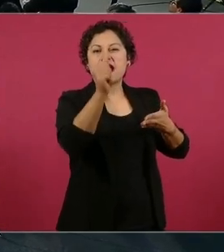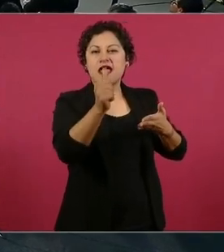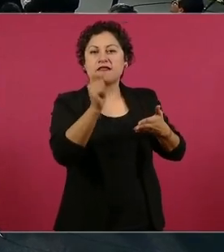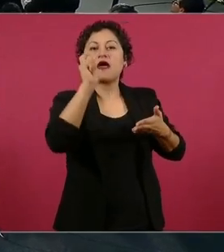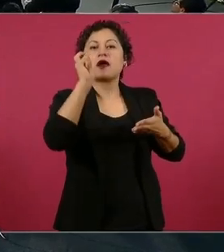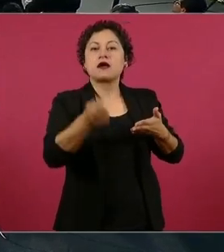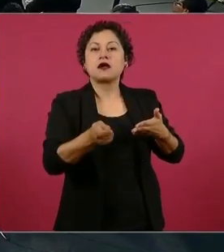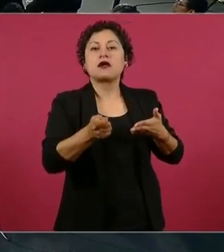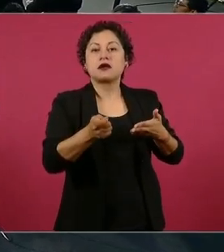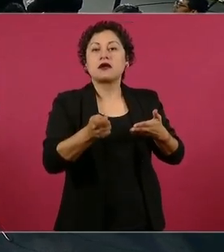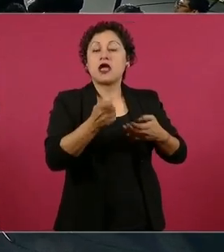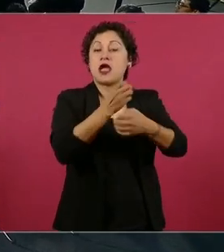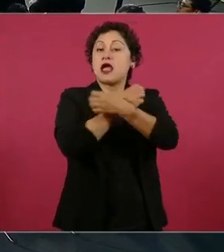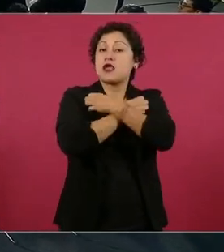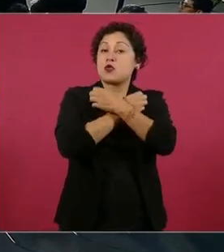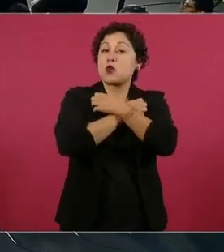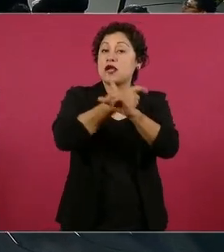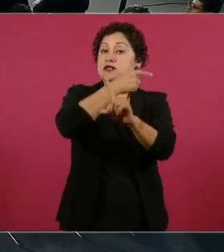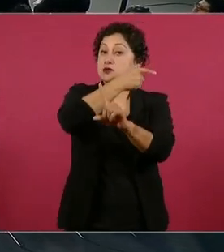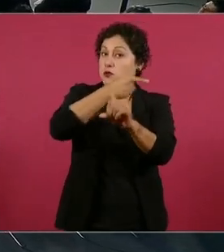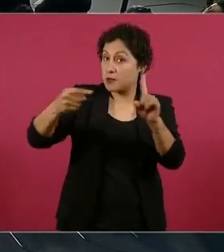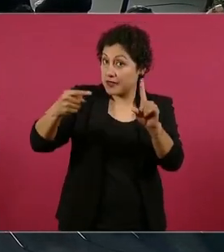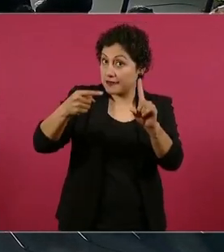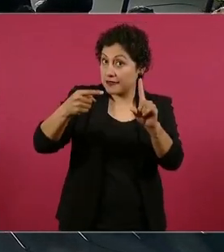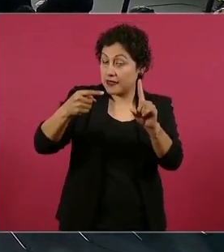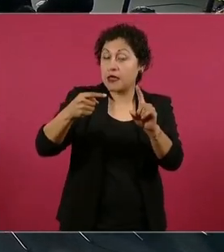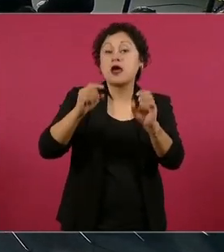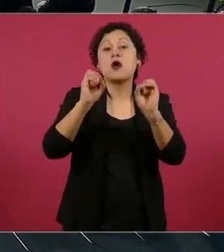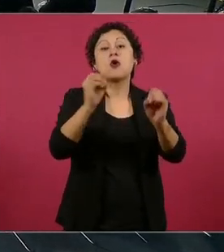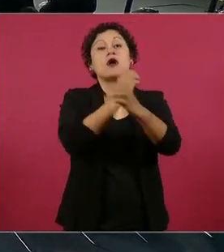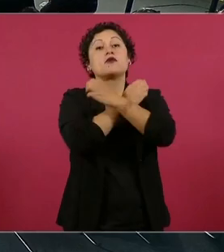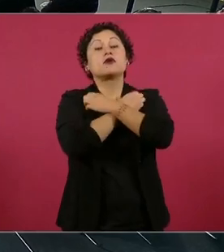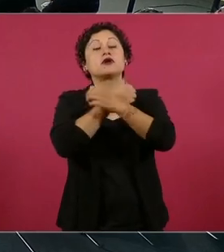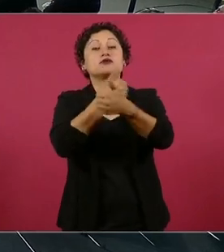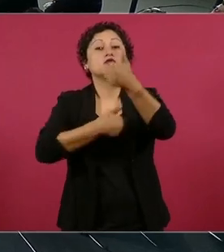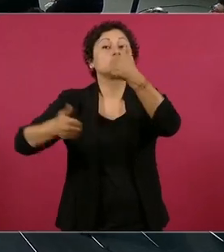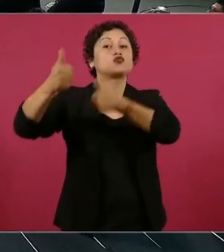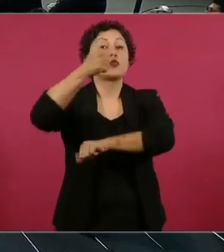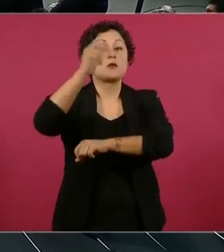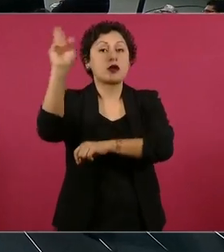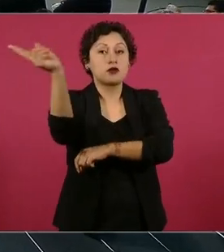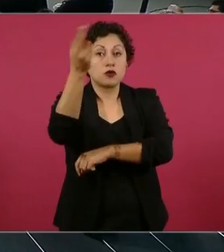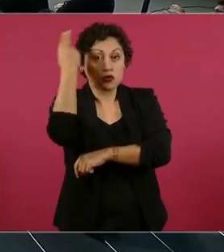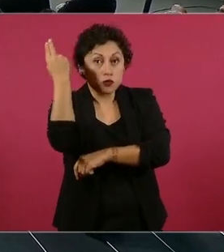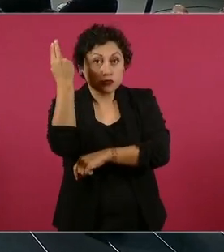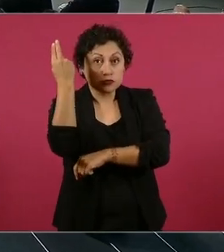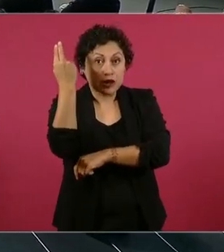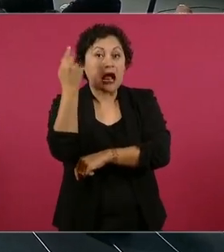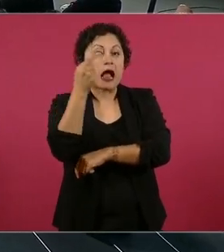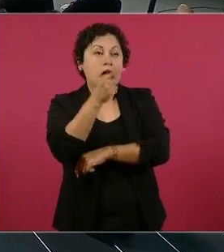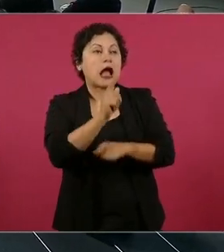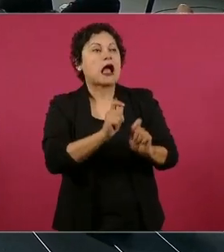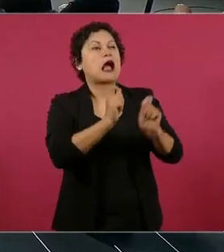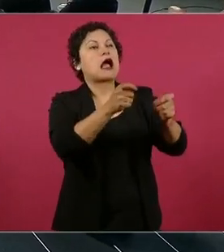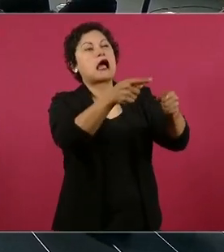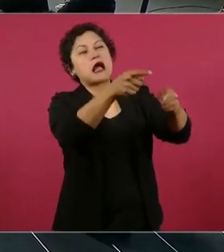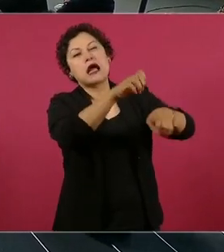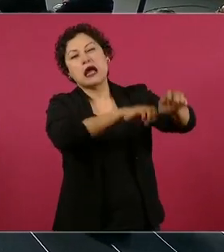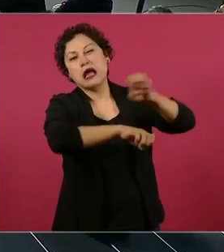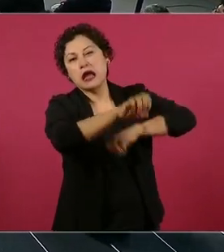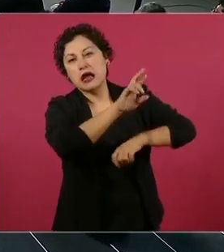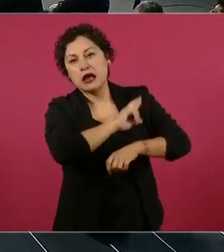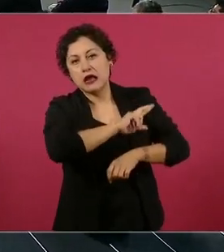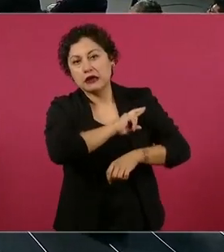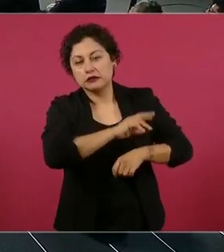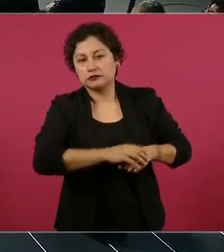mercado la educación media superior y la educación superior. Y luego querían, con la reforma educativa,